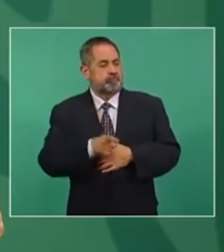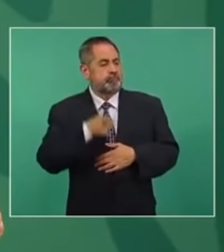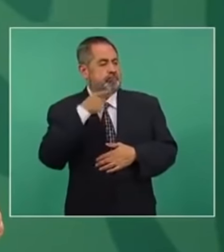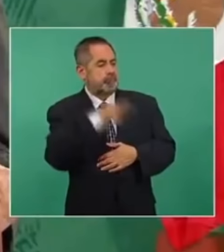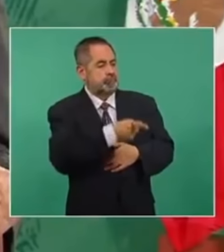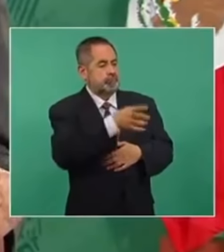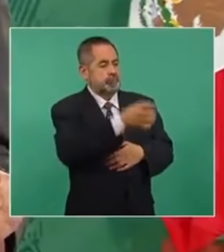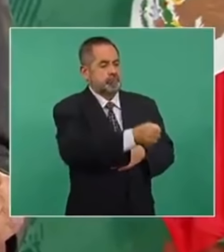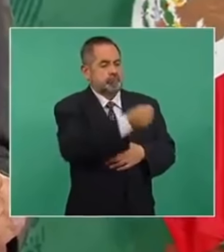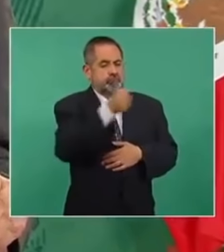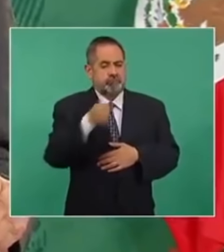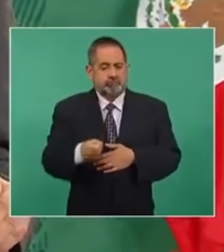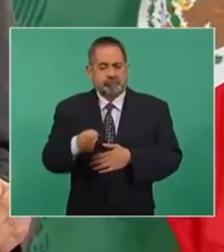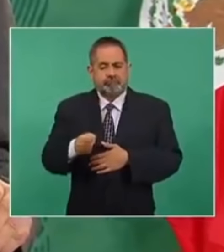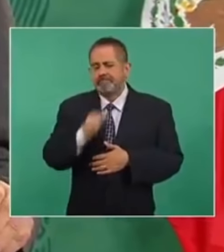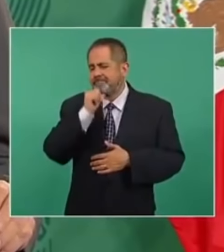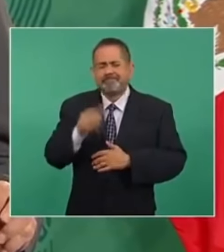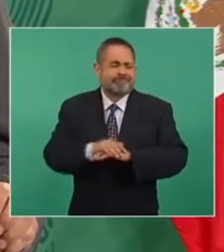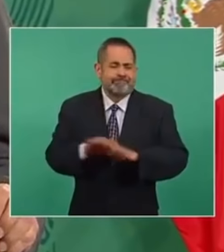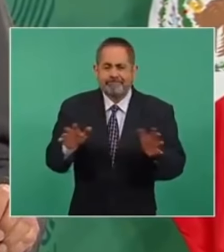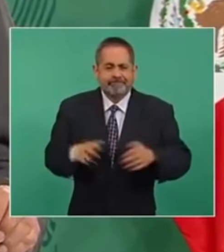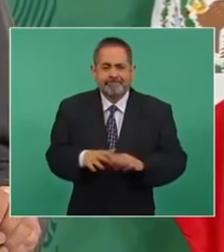no hay